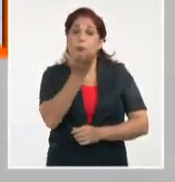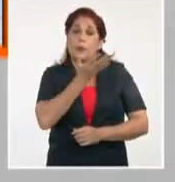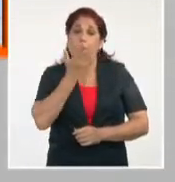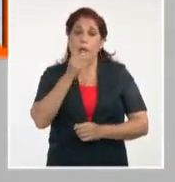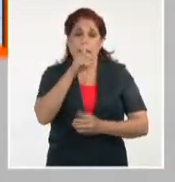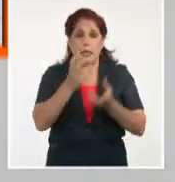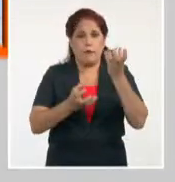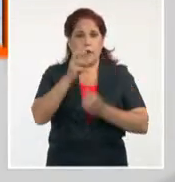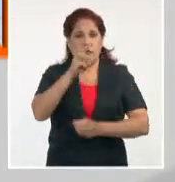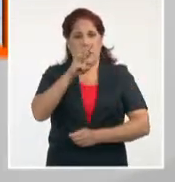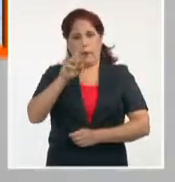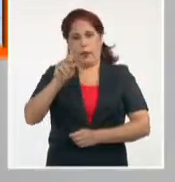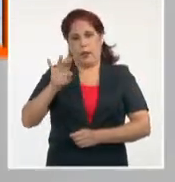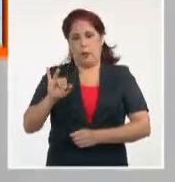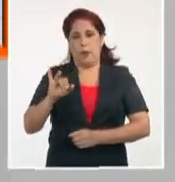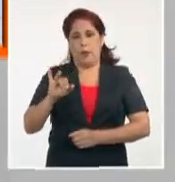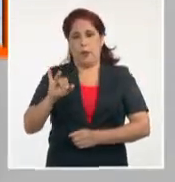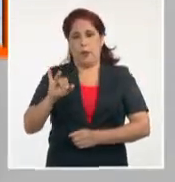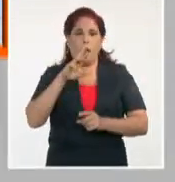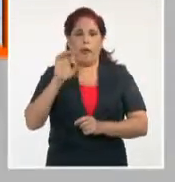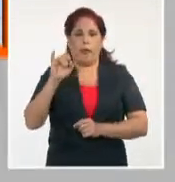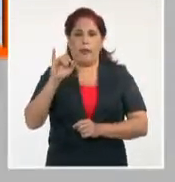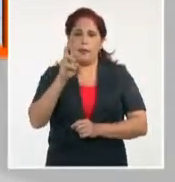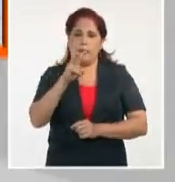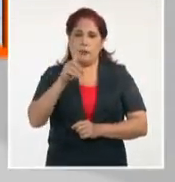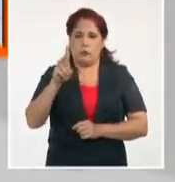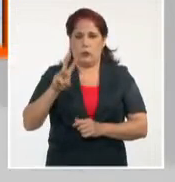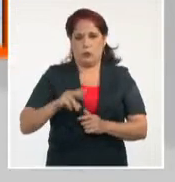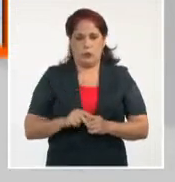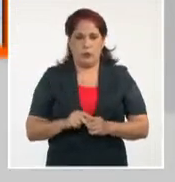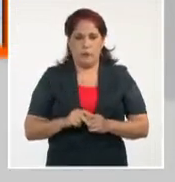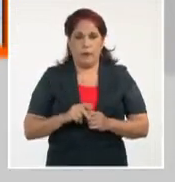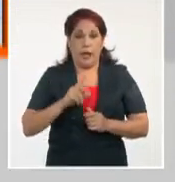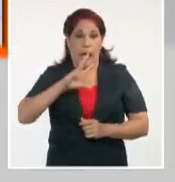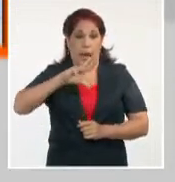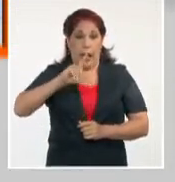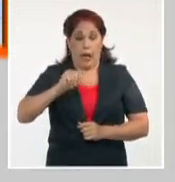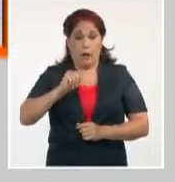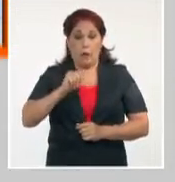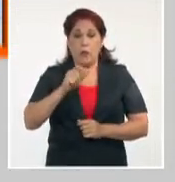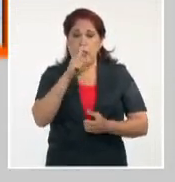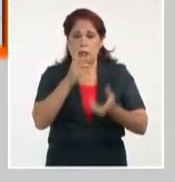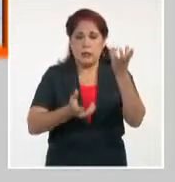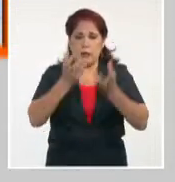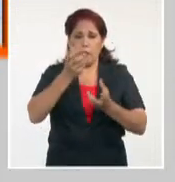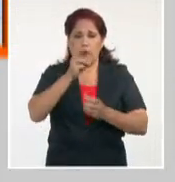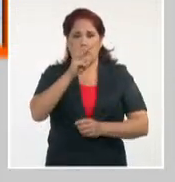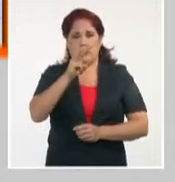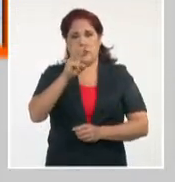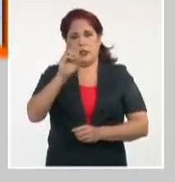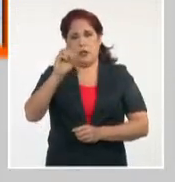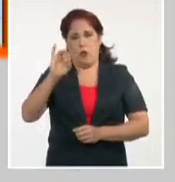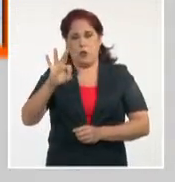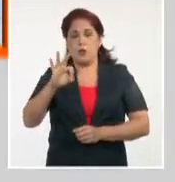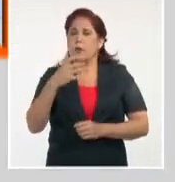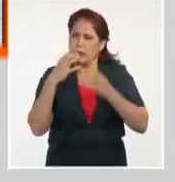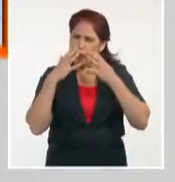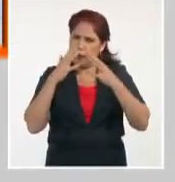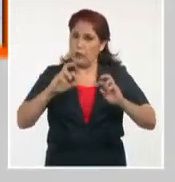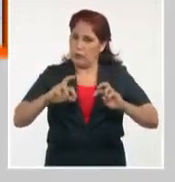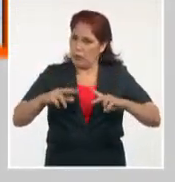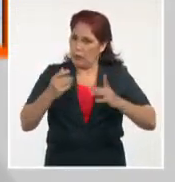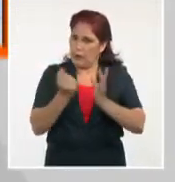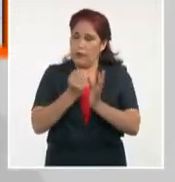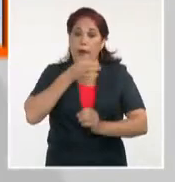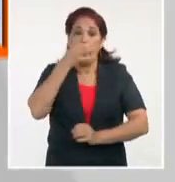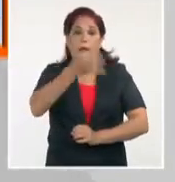329. En Torrientes, 312. Y en Naranjo, en Cienfuegos, 308. Es muy importante volverle a ratificar a la